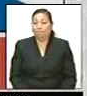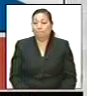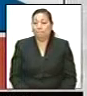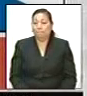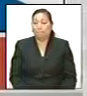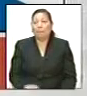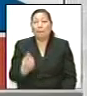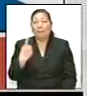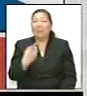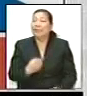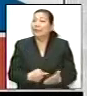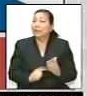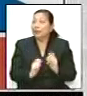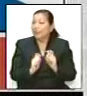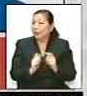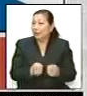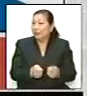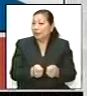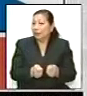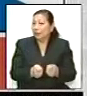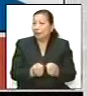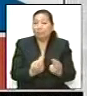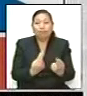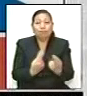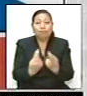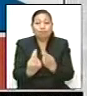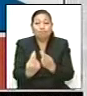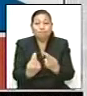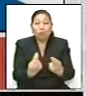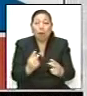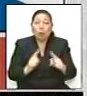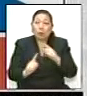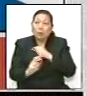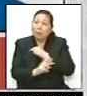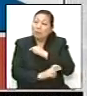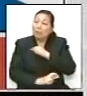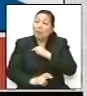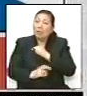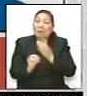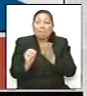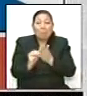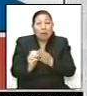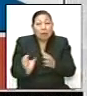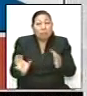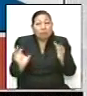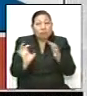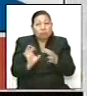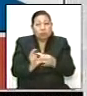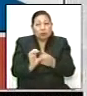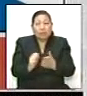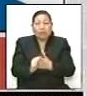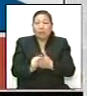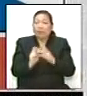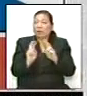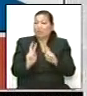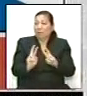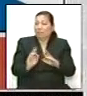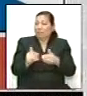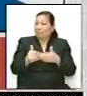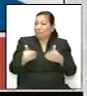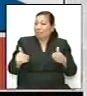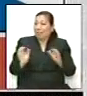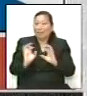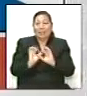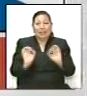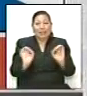para dar un nivel de relacionamiento de algunos países más estrecho que el de observadores sin